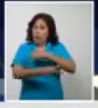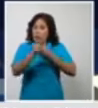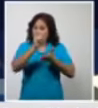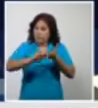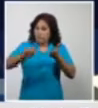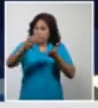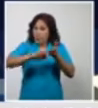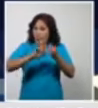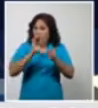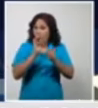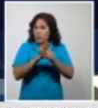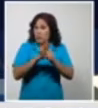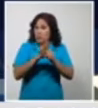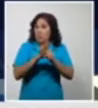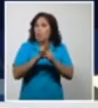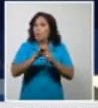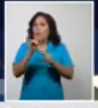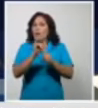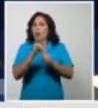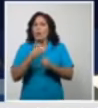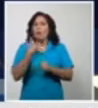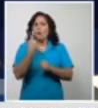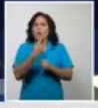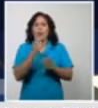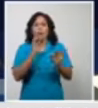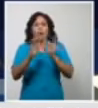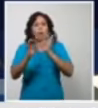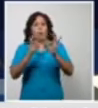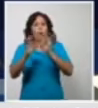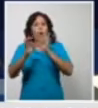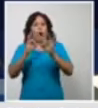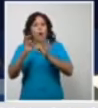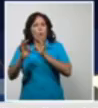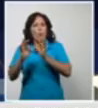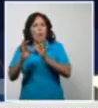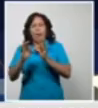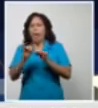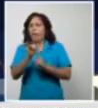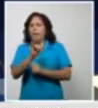se pensó en eso, o sea, vamos a proteger a los más,